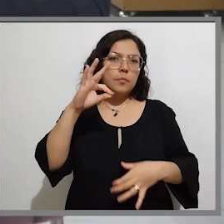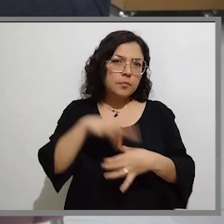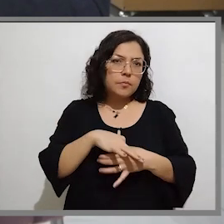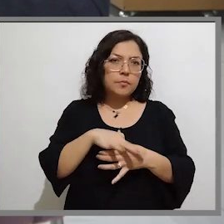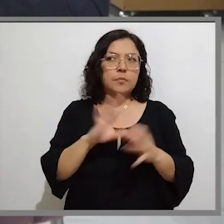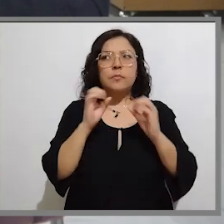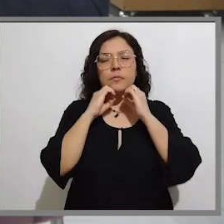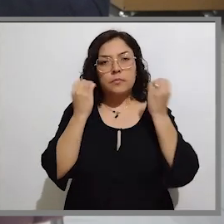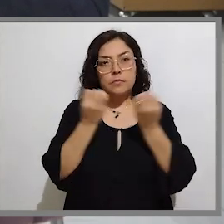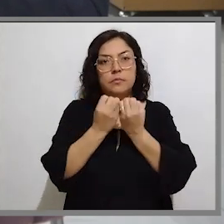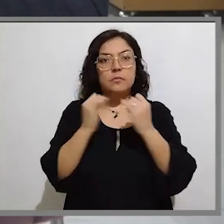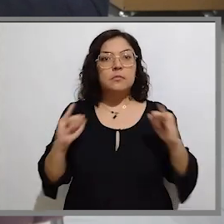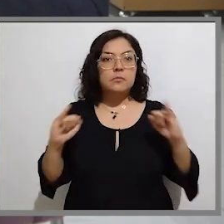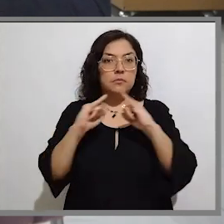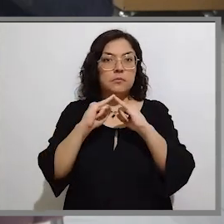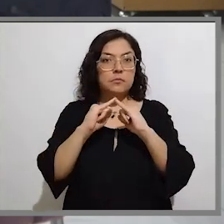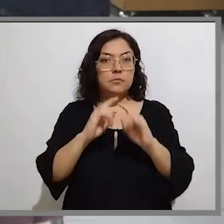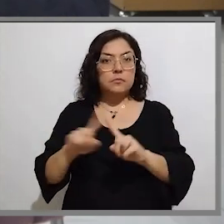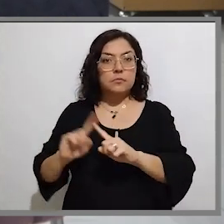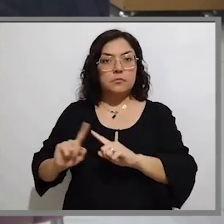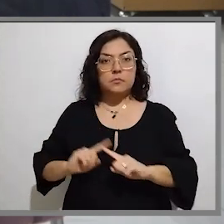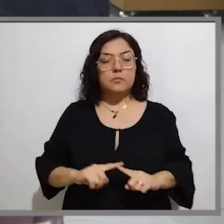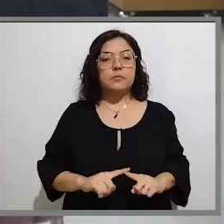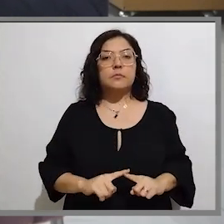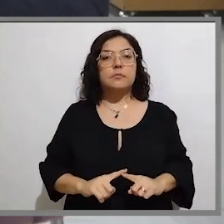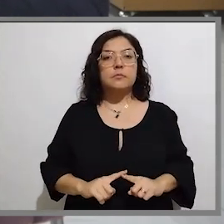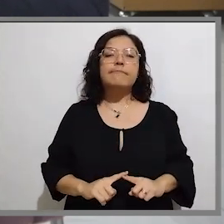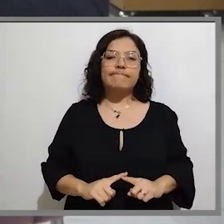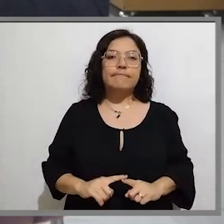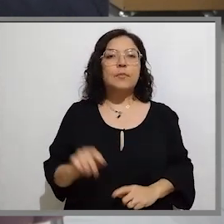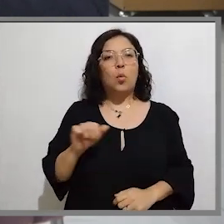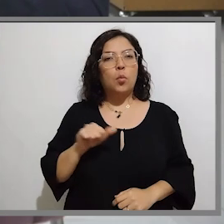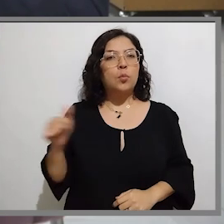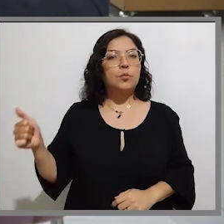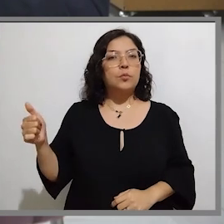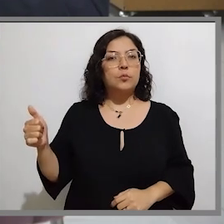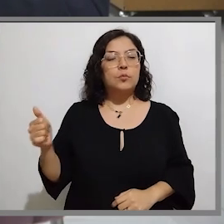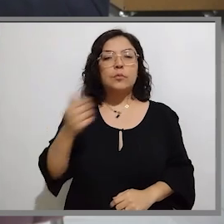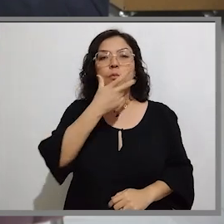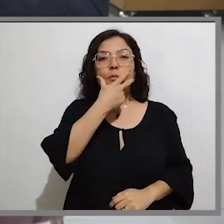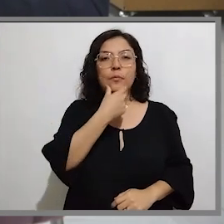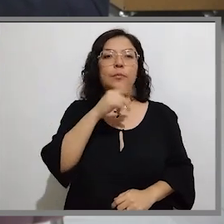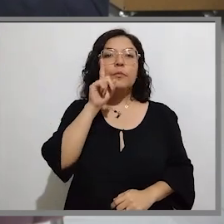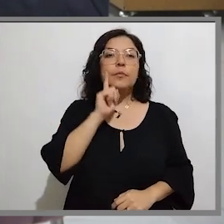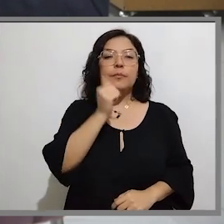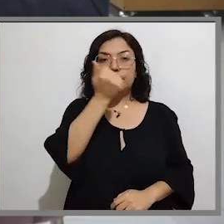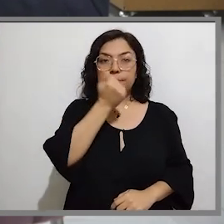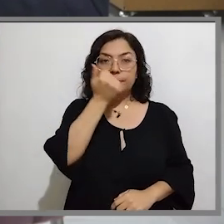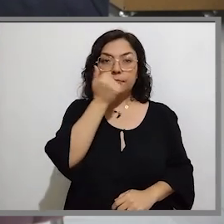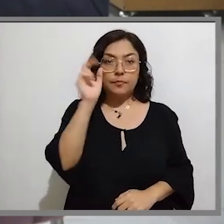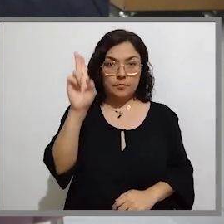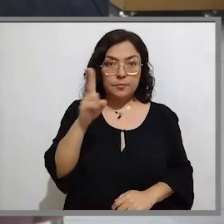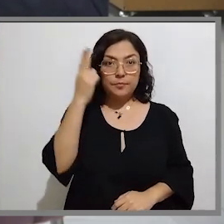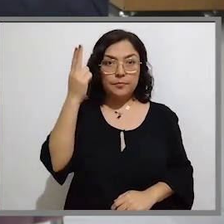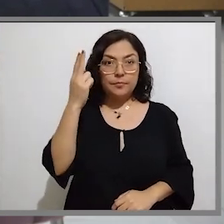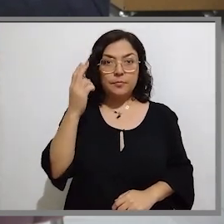de organizaciones, instituciones, sino que también, y nos dio mucho gusto, tuvimos la asistencia de alumnas, de alumnos